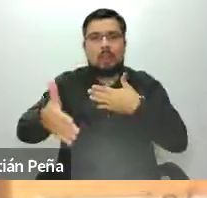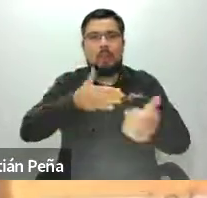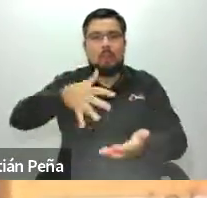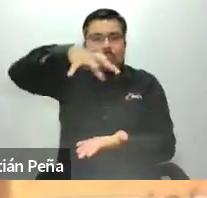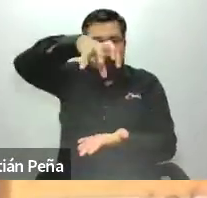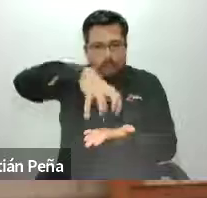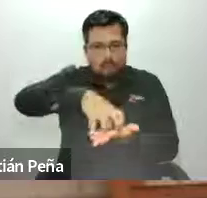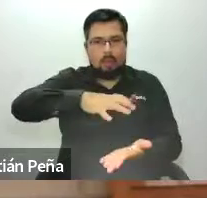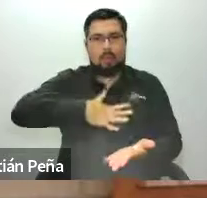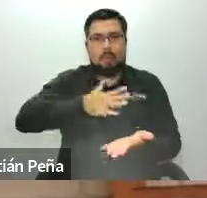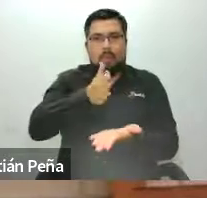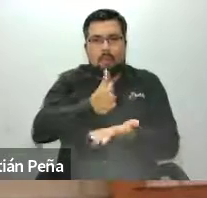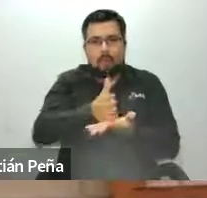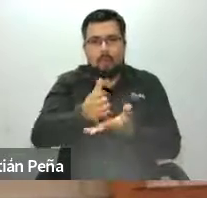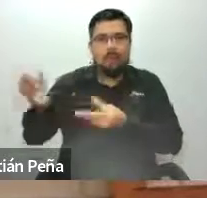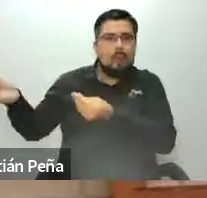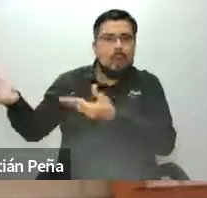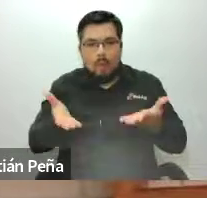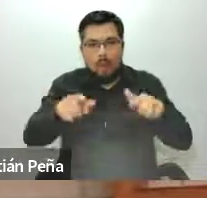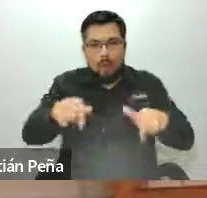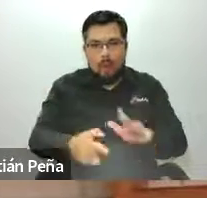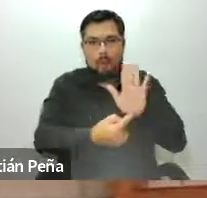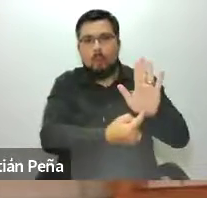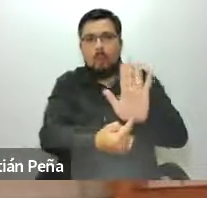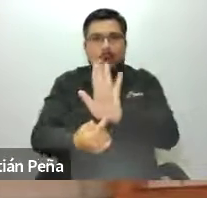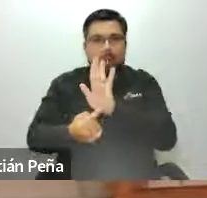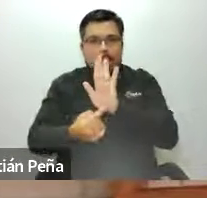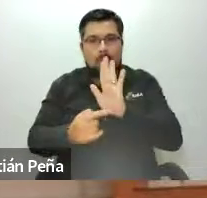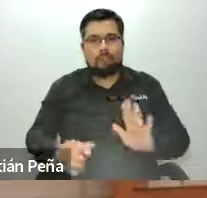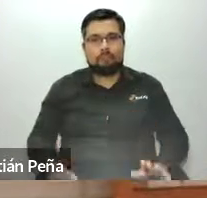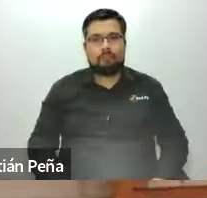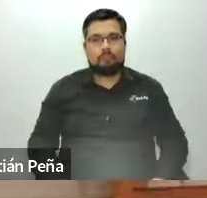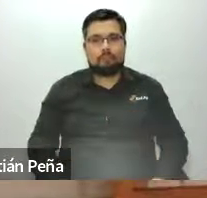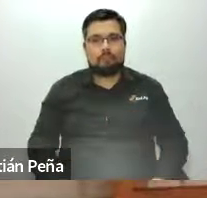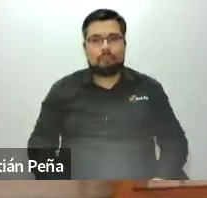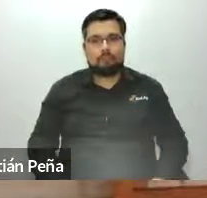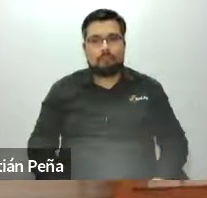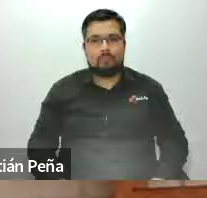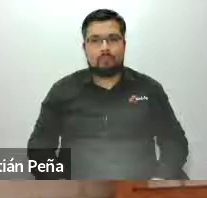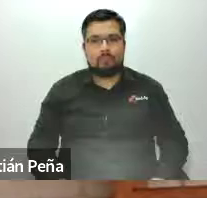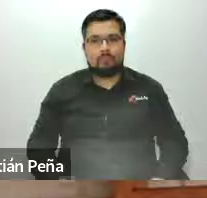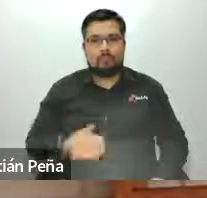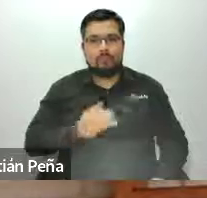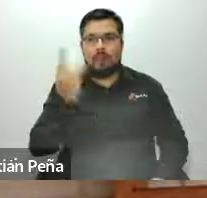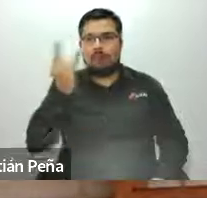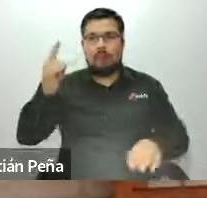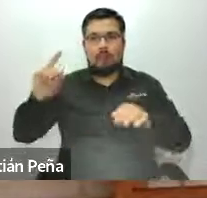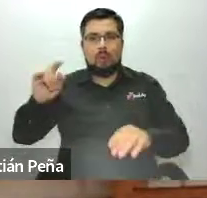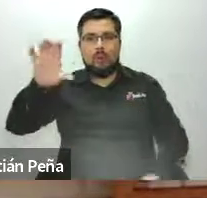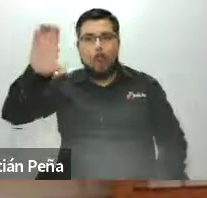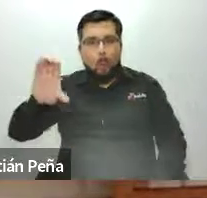doy la bienvenida a la muestra cartográfica. Y la unidad se llama